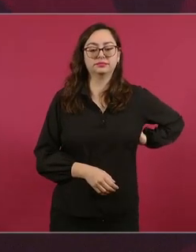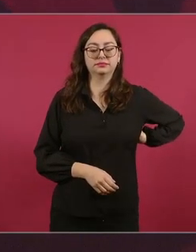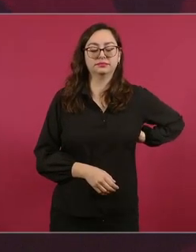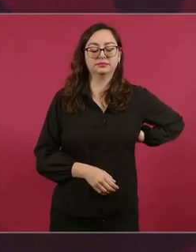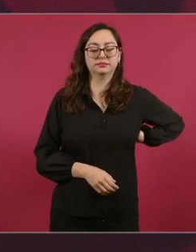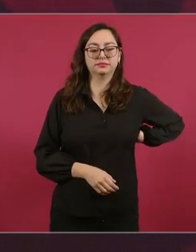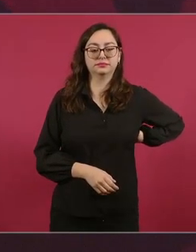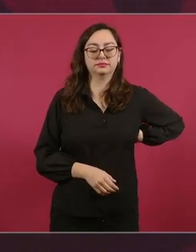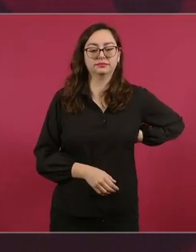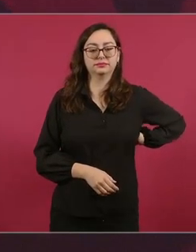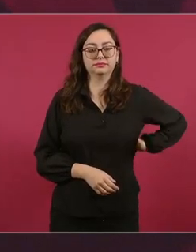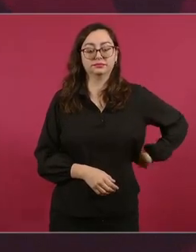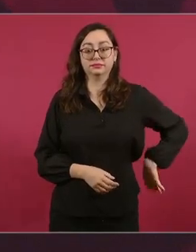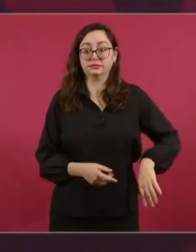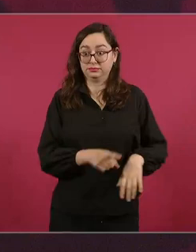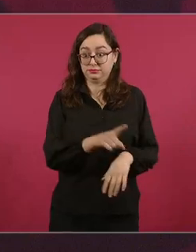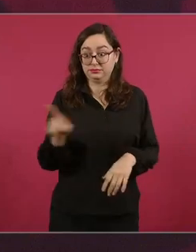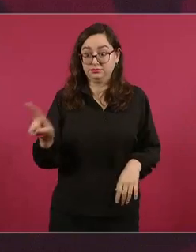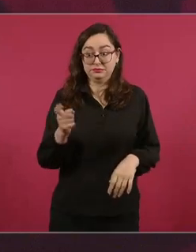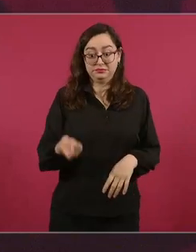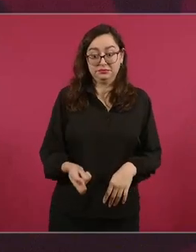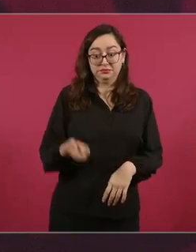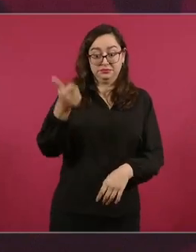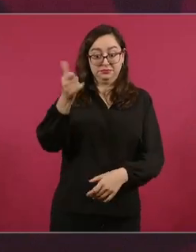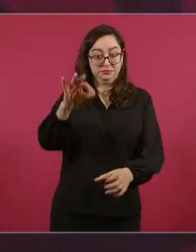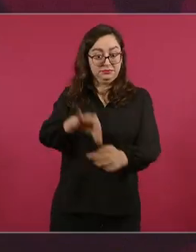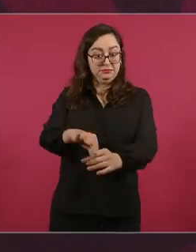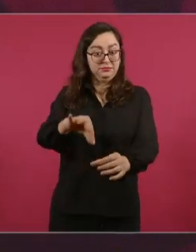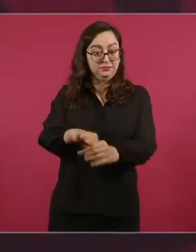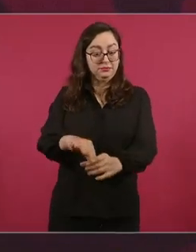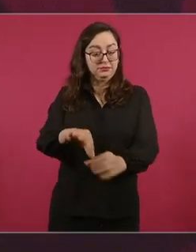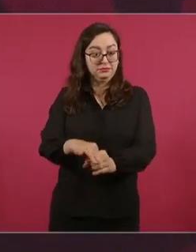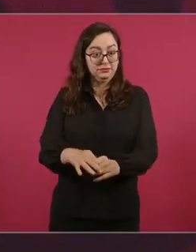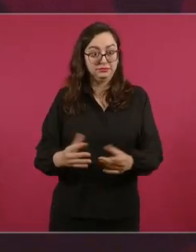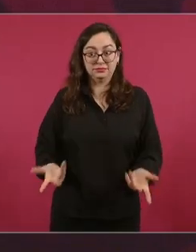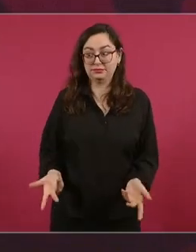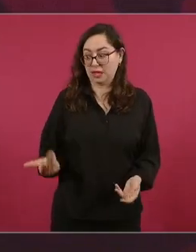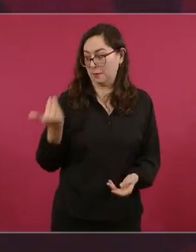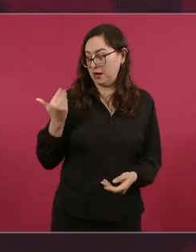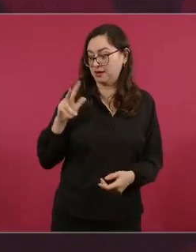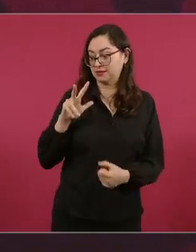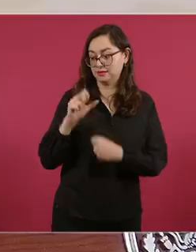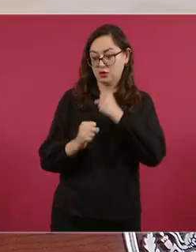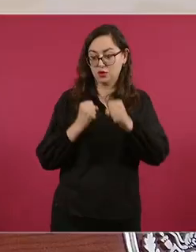Pues ya los que van a votar ahora, que tienen 18 años,